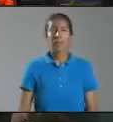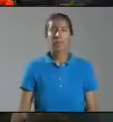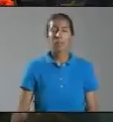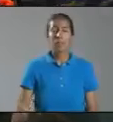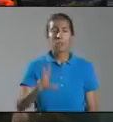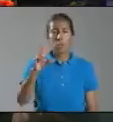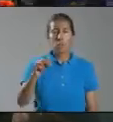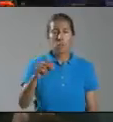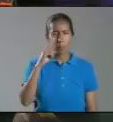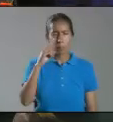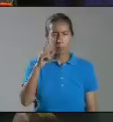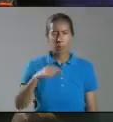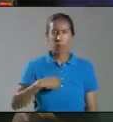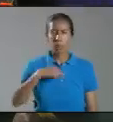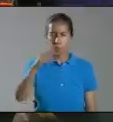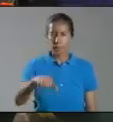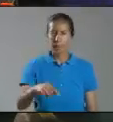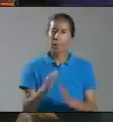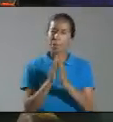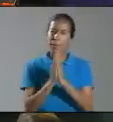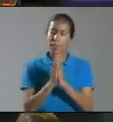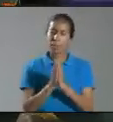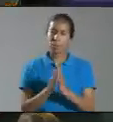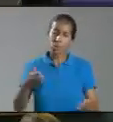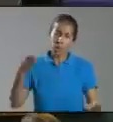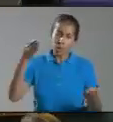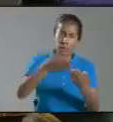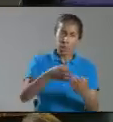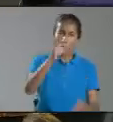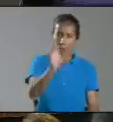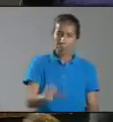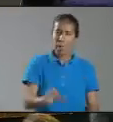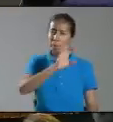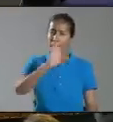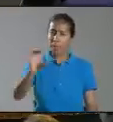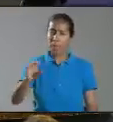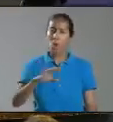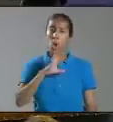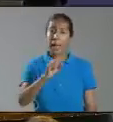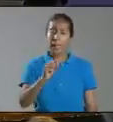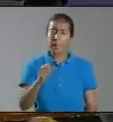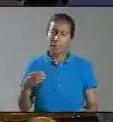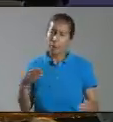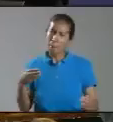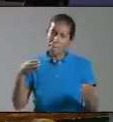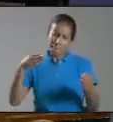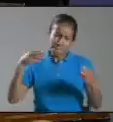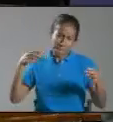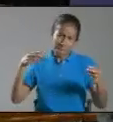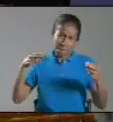pidiendo. Llévame al madero. Mátame.